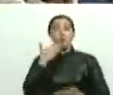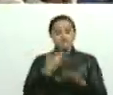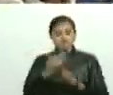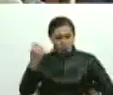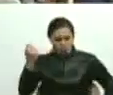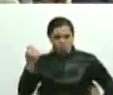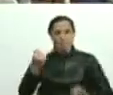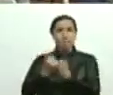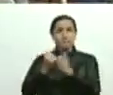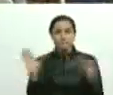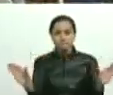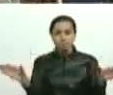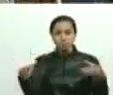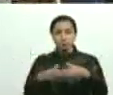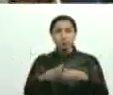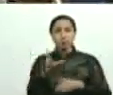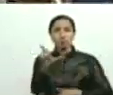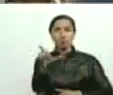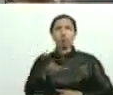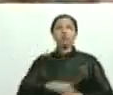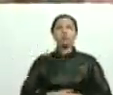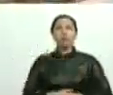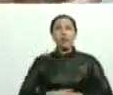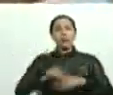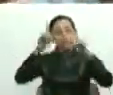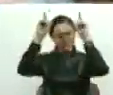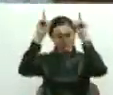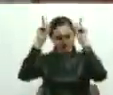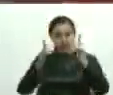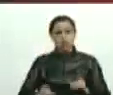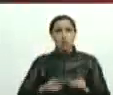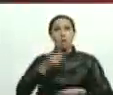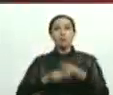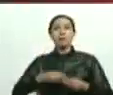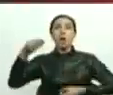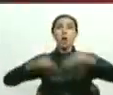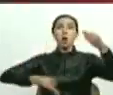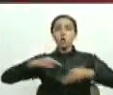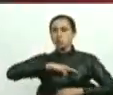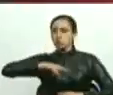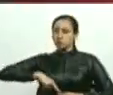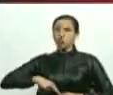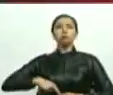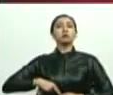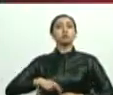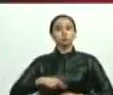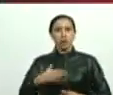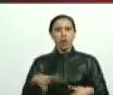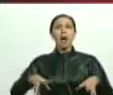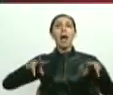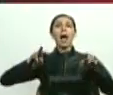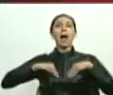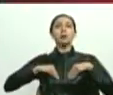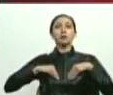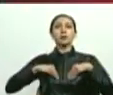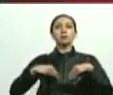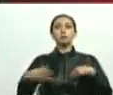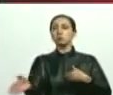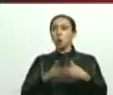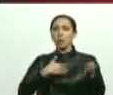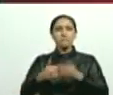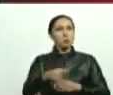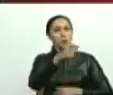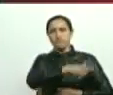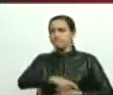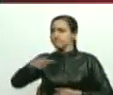de las bases del partido para las decisiones de justicia que tengamos que tomar. ¡Caiga quien caiga!